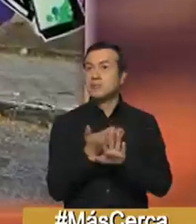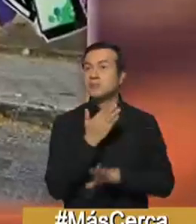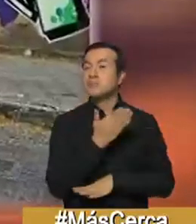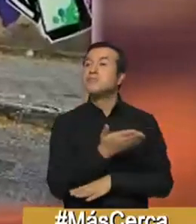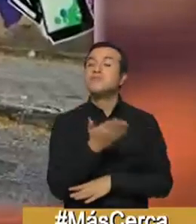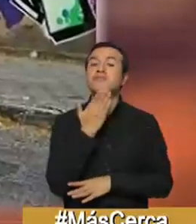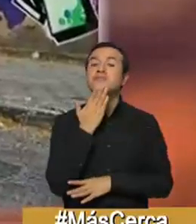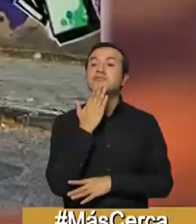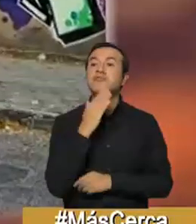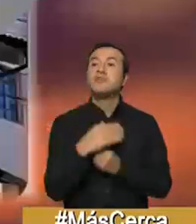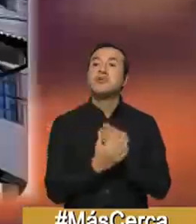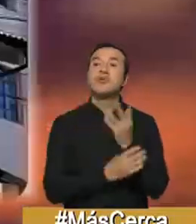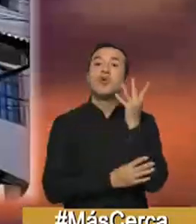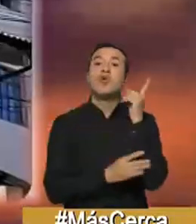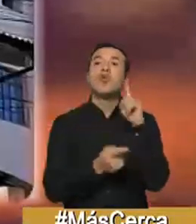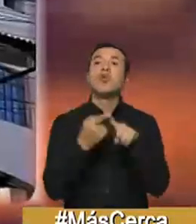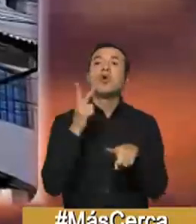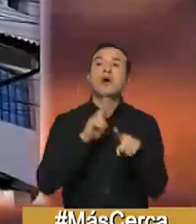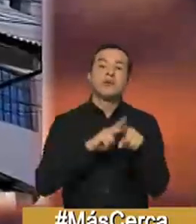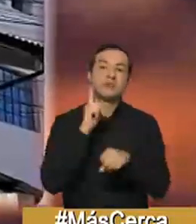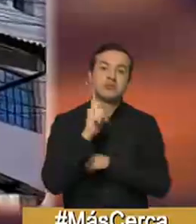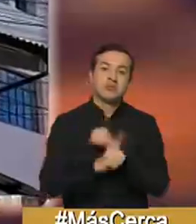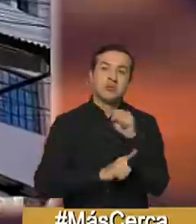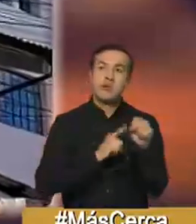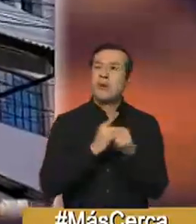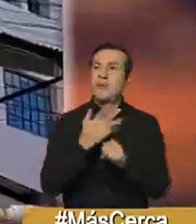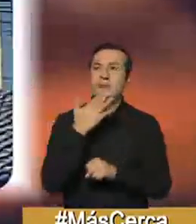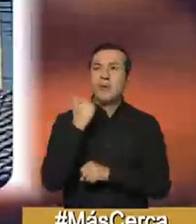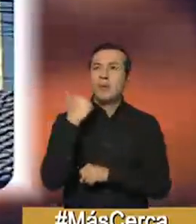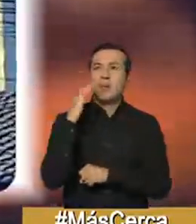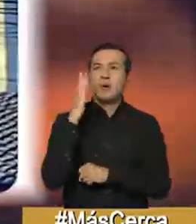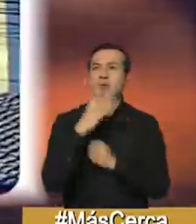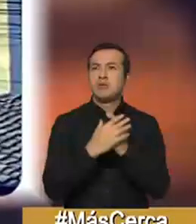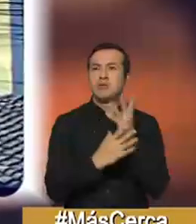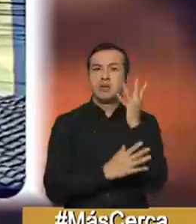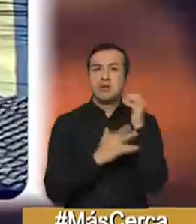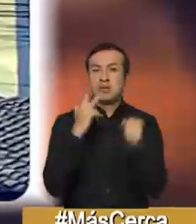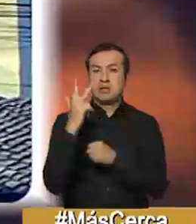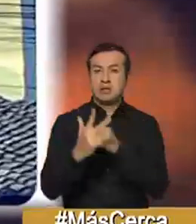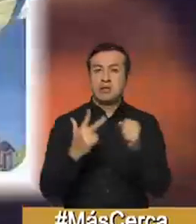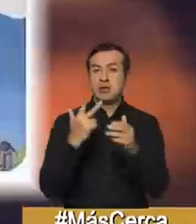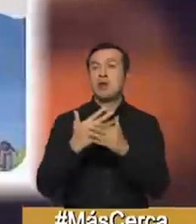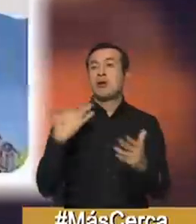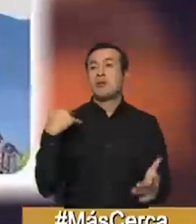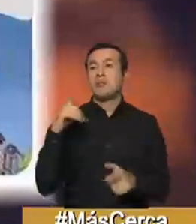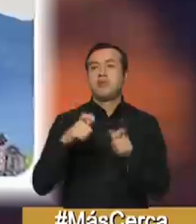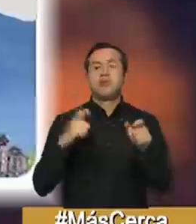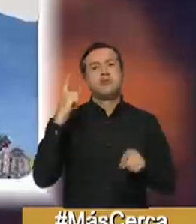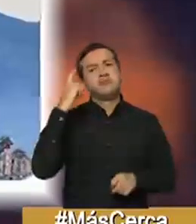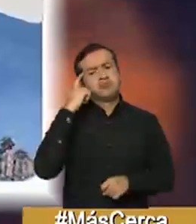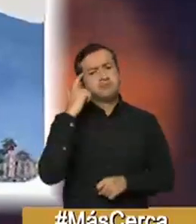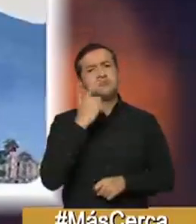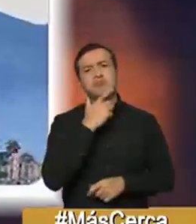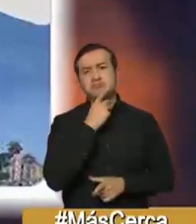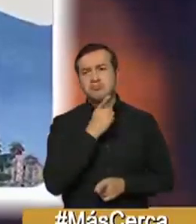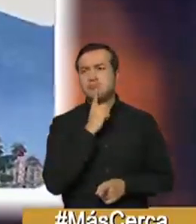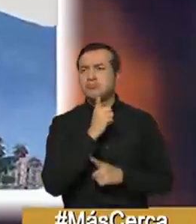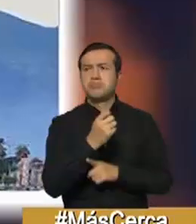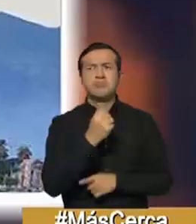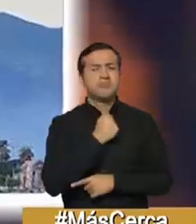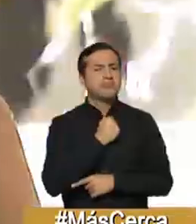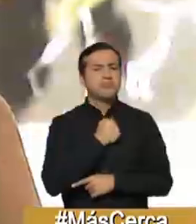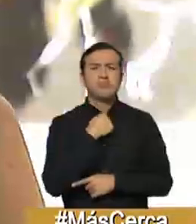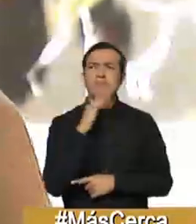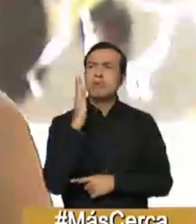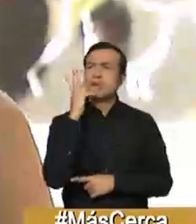solo florece una vez al año. La búsqueda del mejor arbusto empezó hace 3 años, cuando los ciudadanos se animaron a postular a su mejor